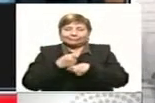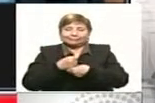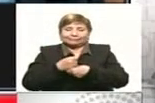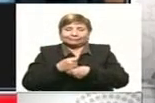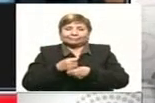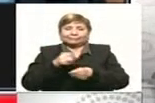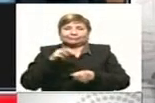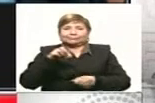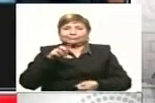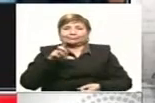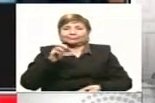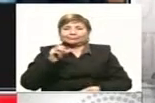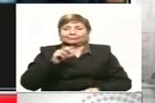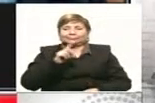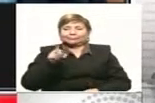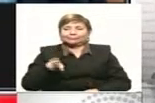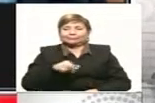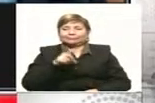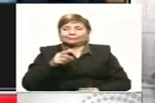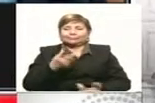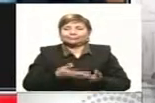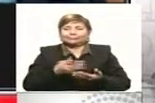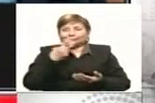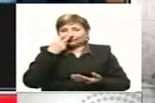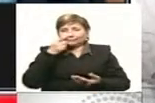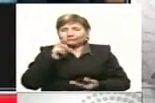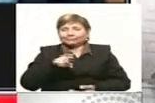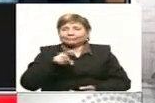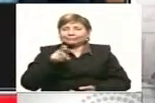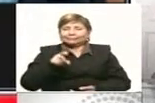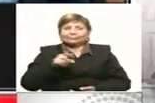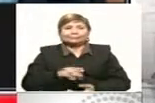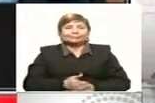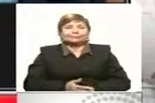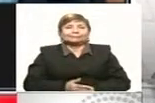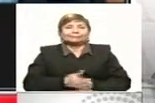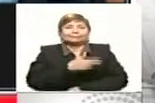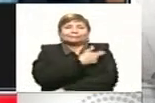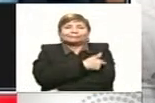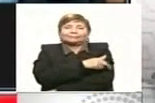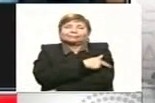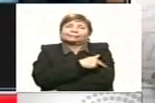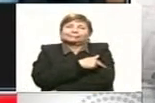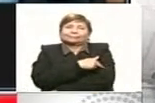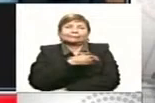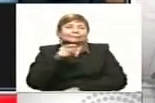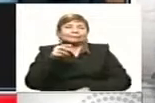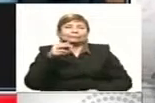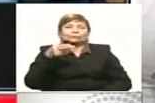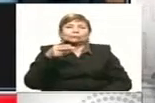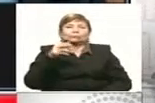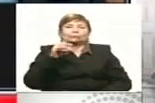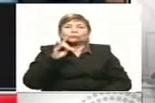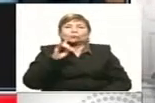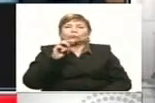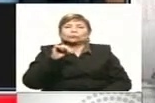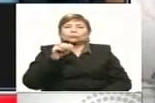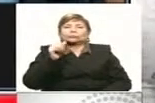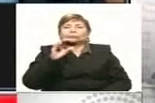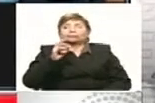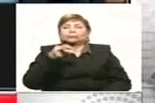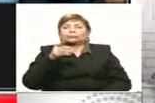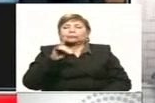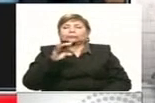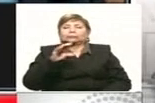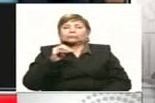Palo Redondo, ver la necesidad de los hospitales, principalmente Huamachuco, la ampliación